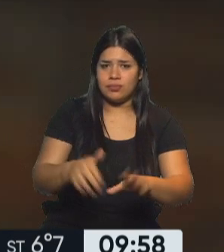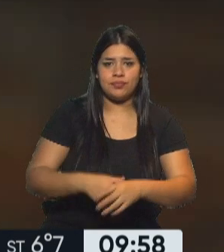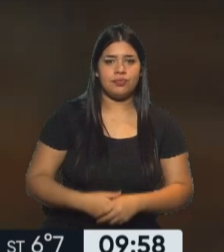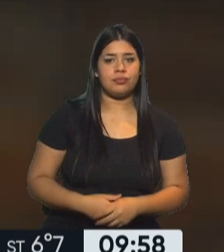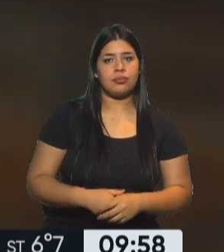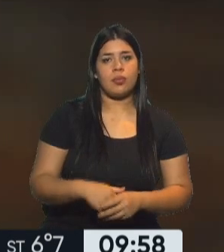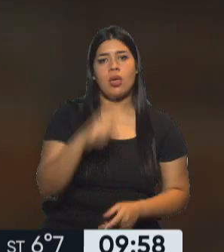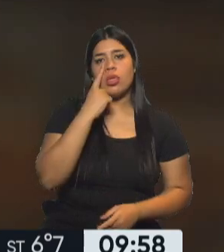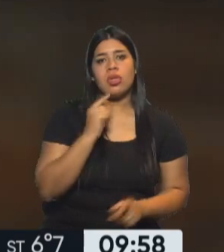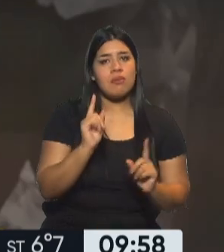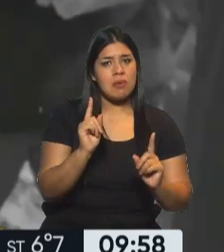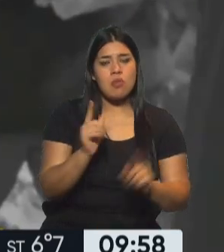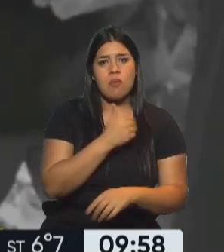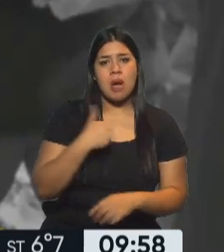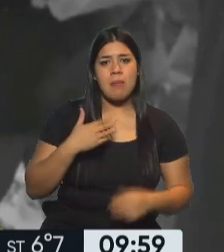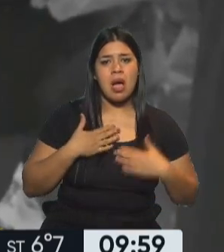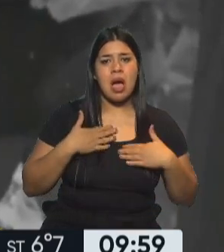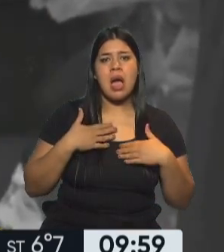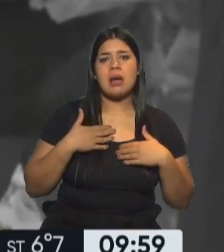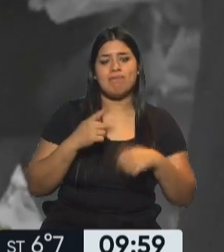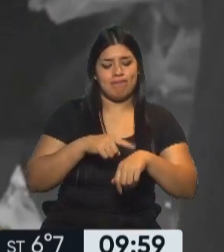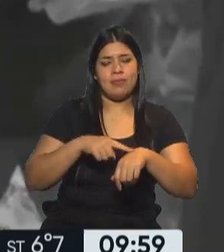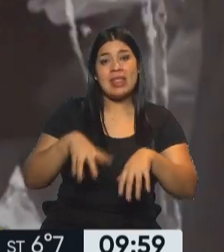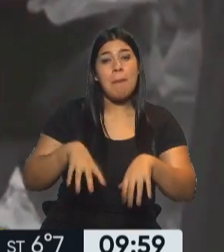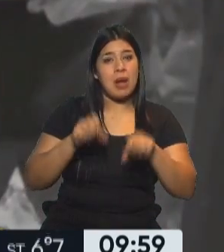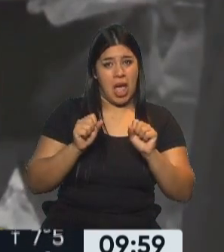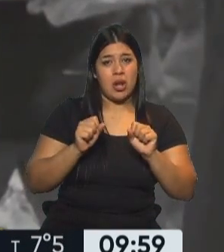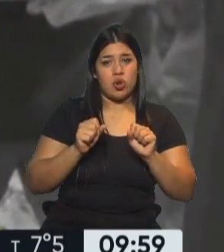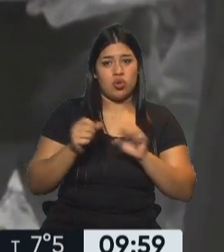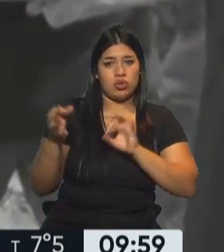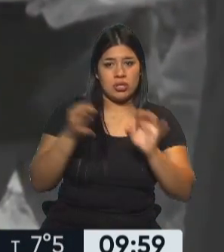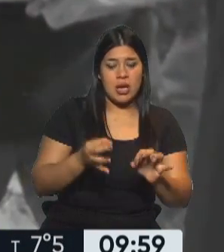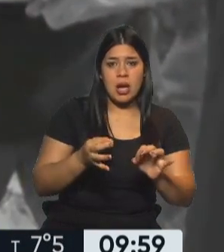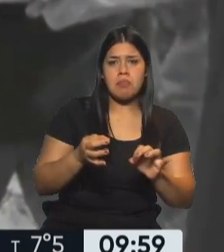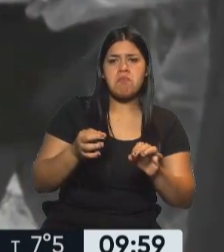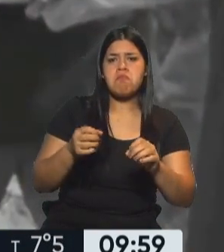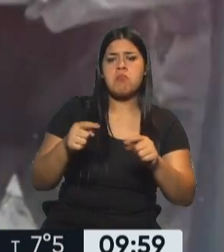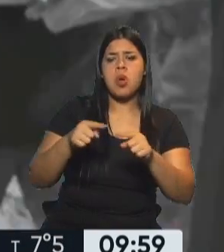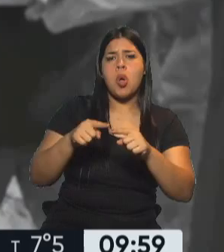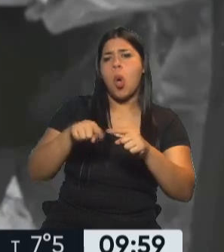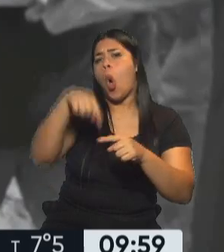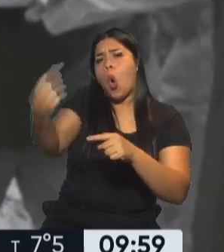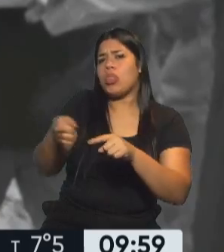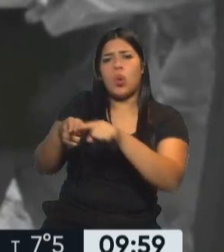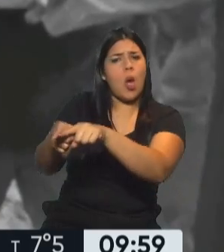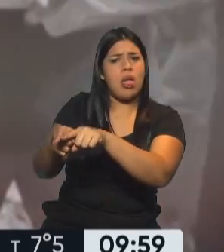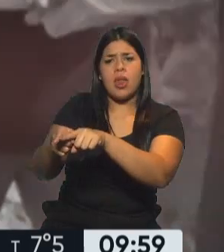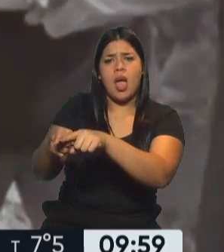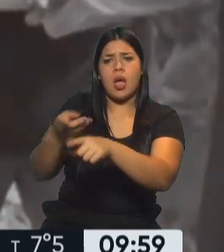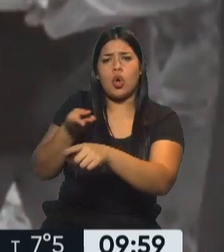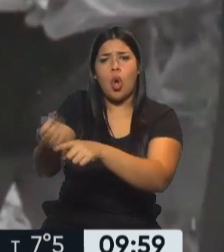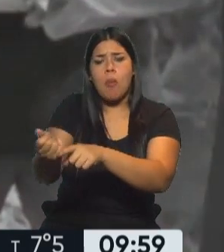mi mamá muy temprano y se fue a hacer una compra a la otra cuadra. Y en la otra cuadra escuchó la bomba.